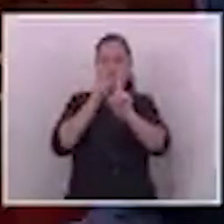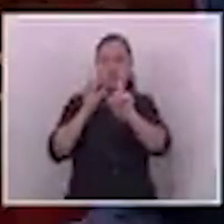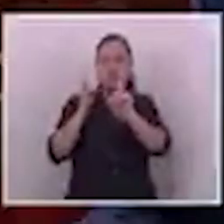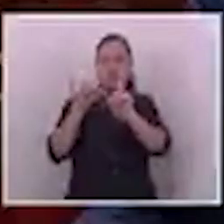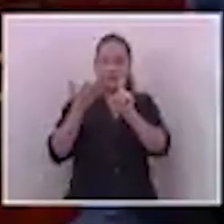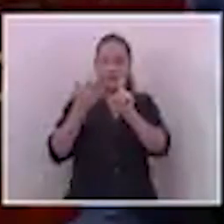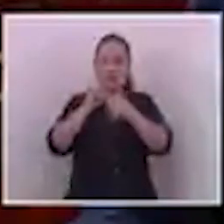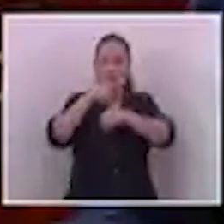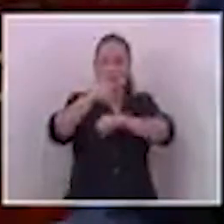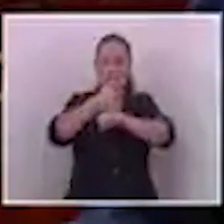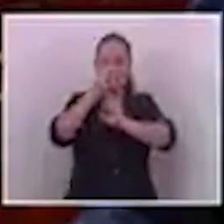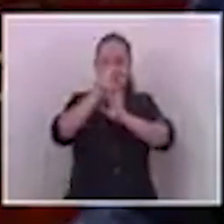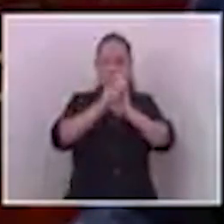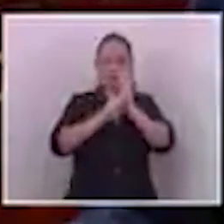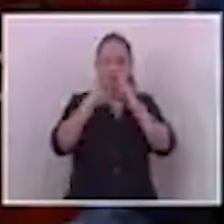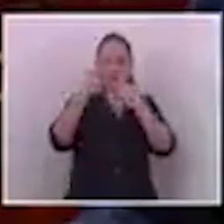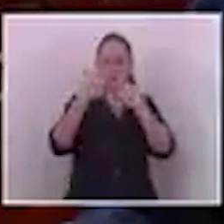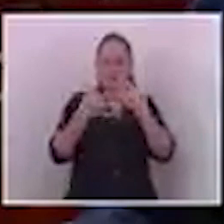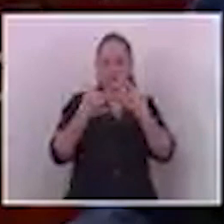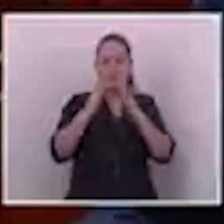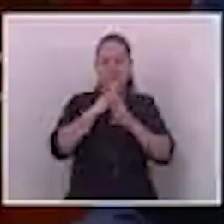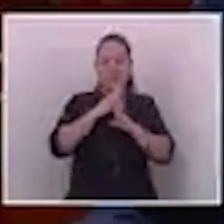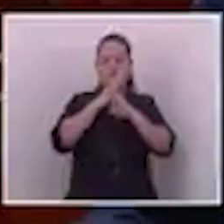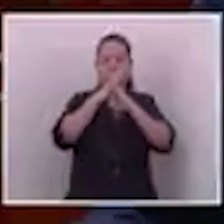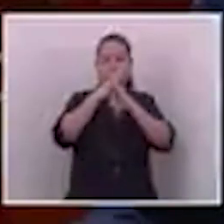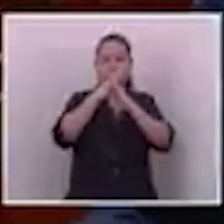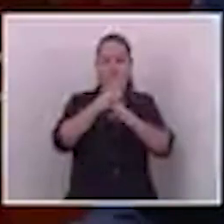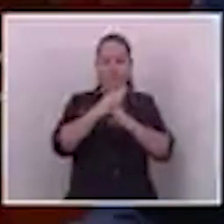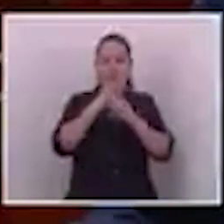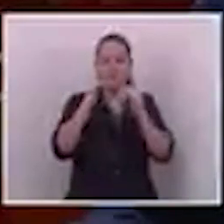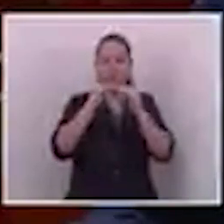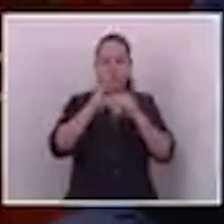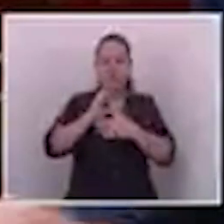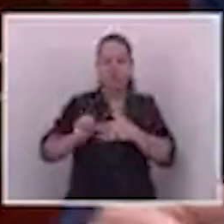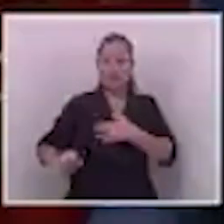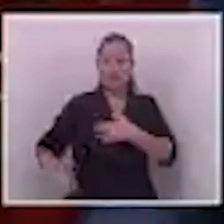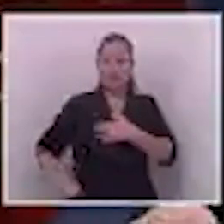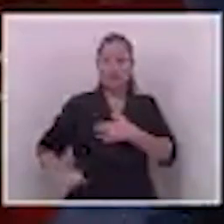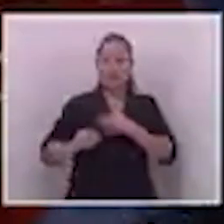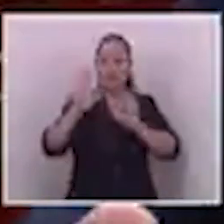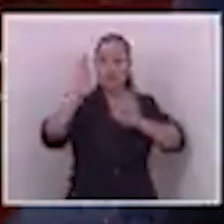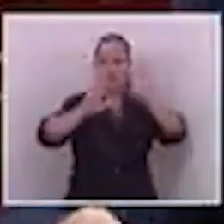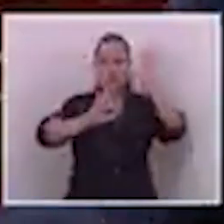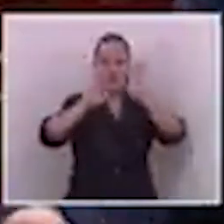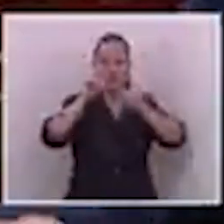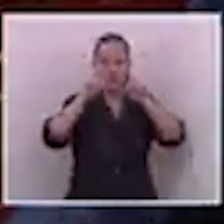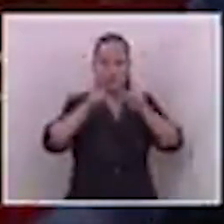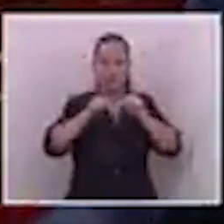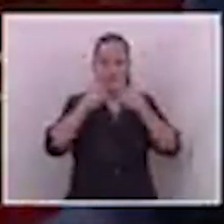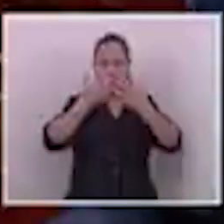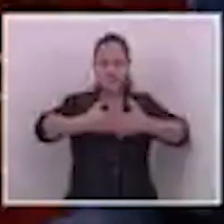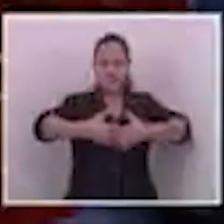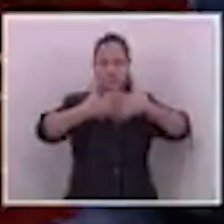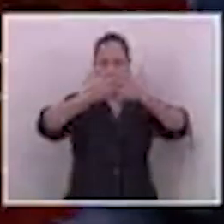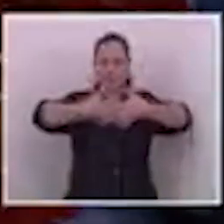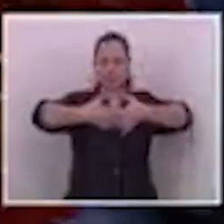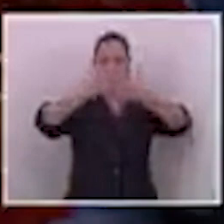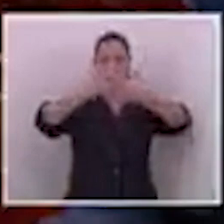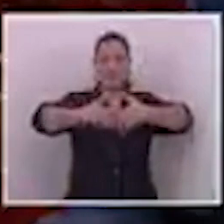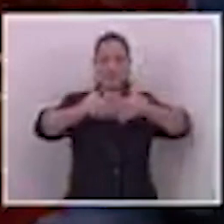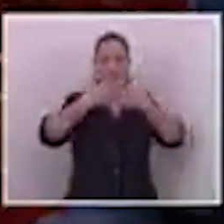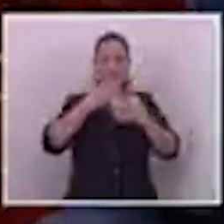crear un marco legal que proteja a los salvadoreños que ya participan de estas industrias